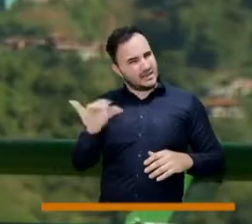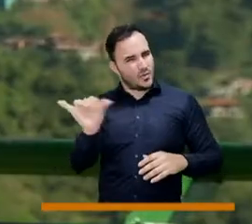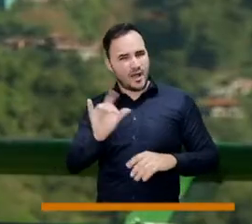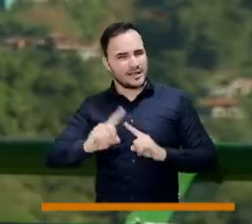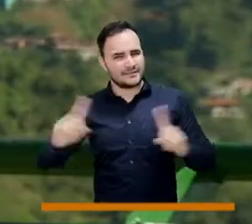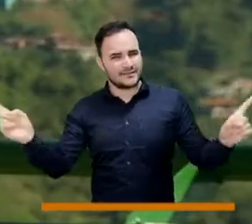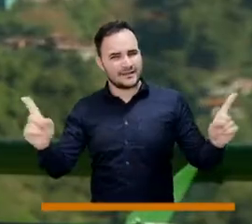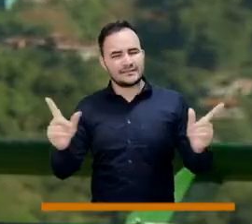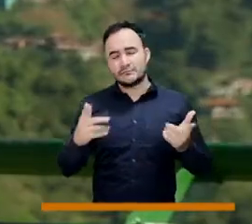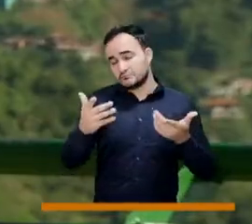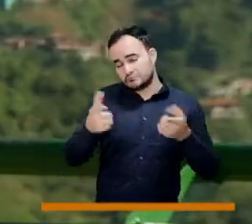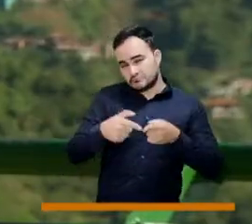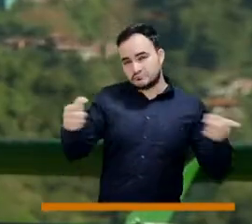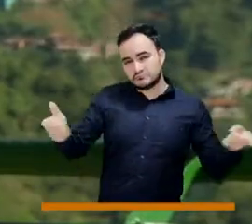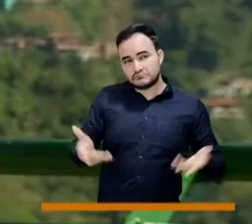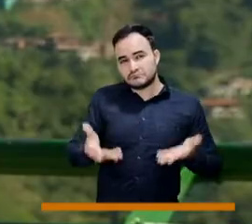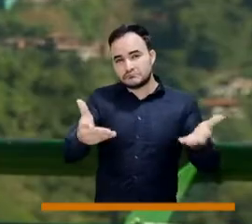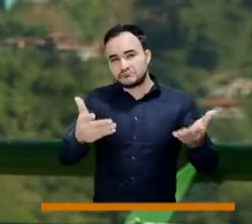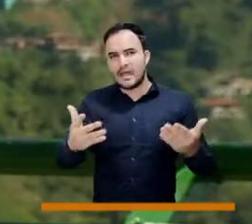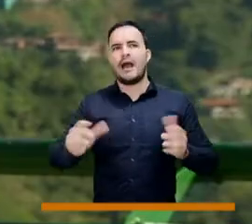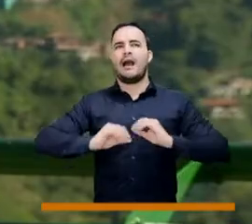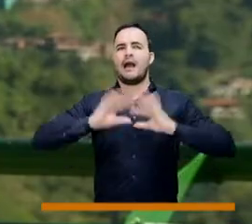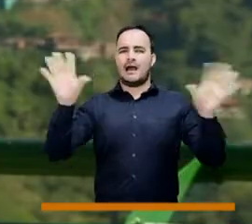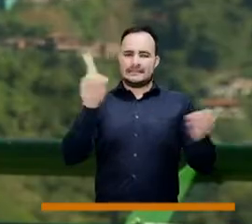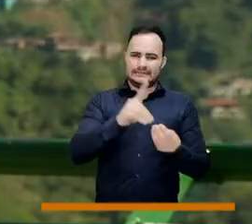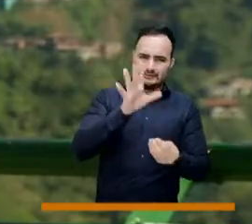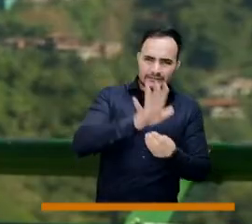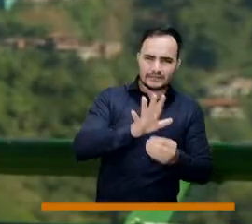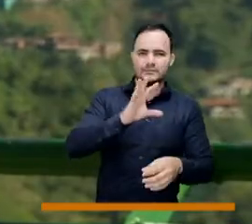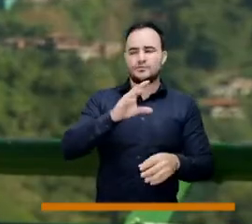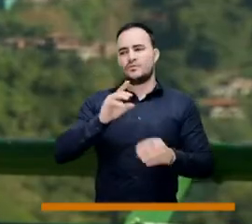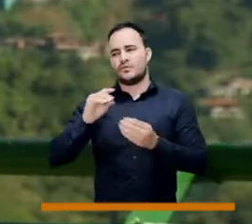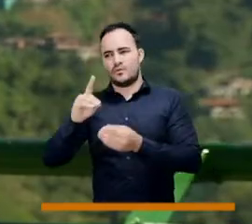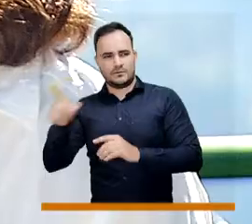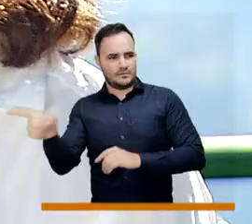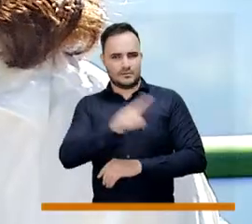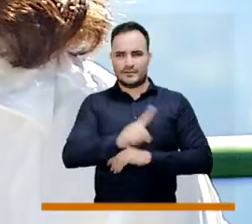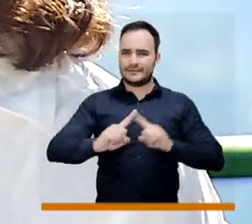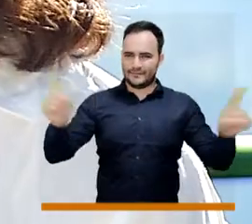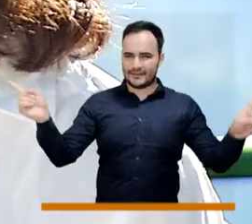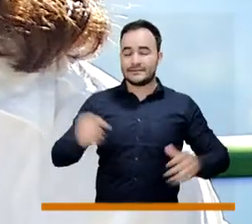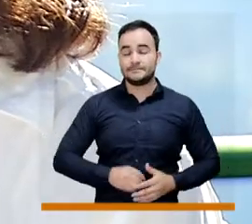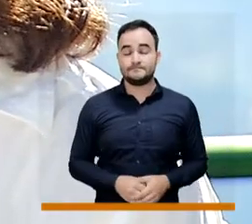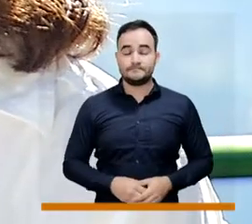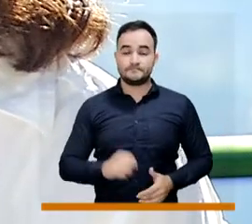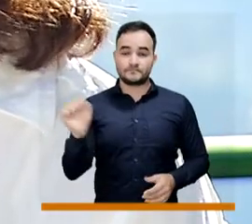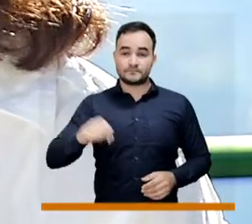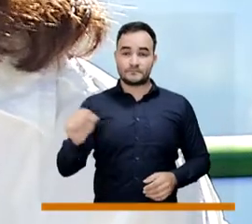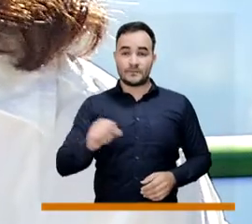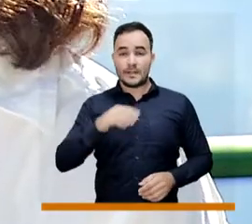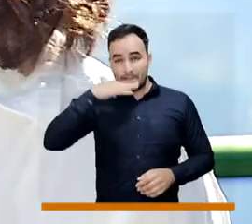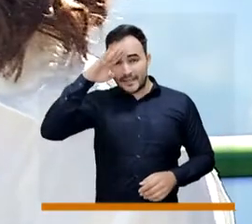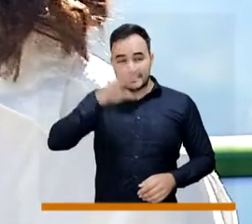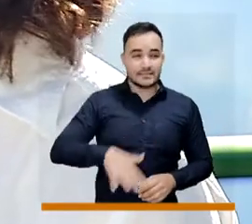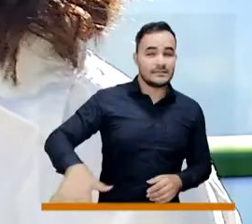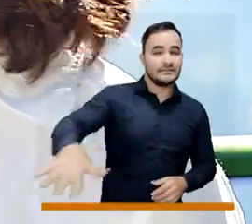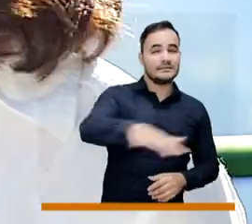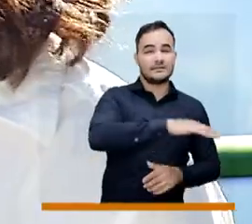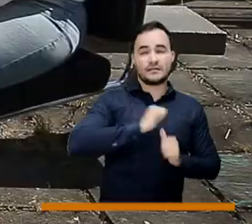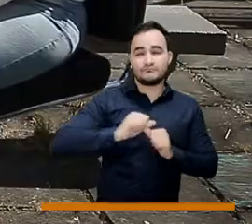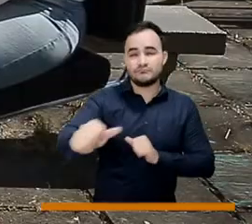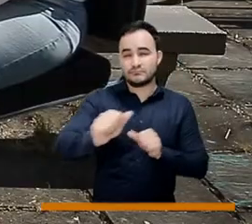sonar lo mismo, pero no lo es. Expliquémosle también a los televidentes cuál es la diferencia. El territorio de Medellín son